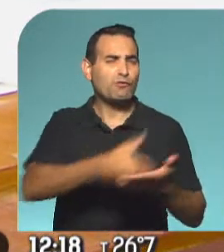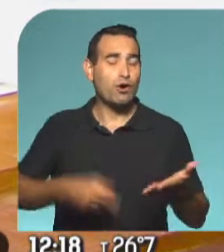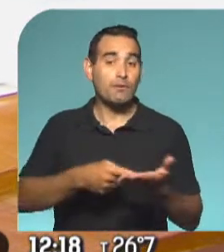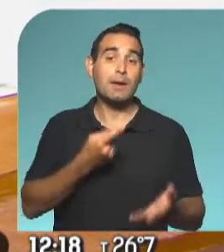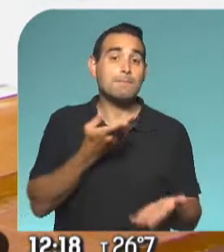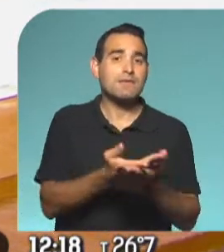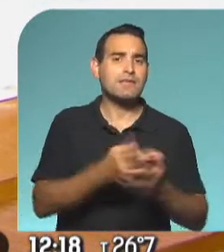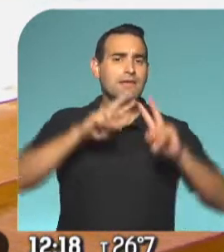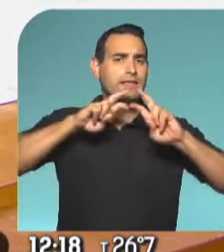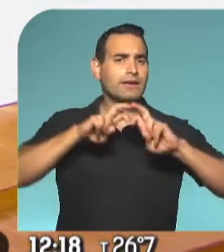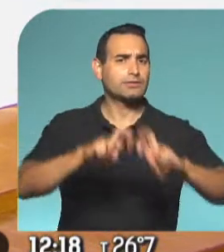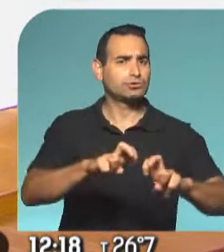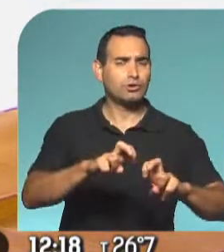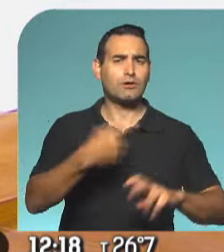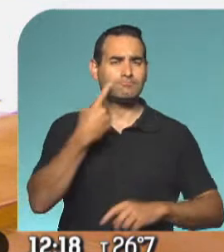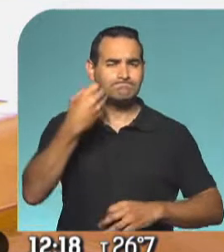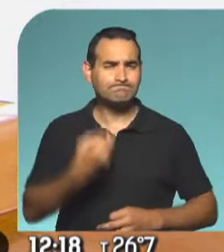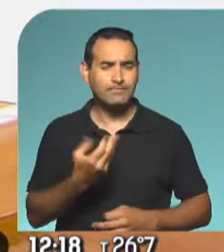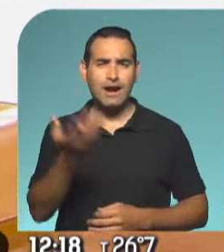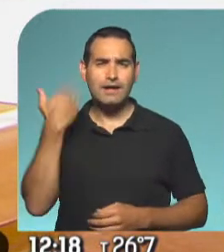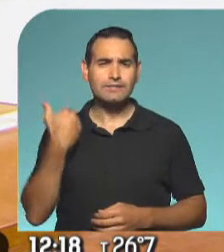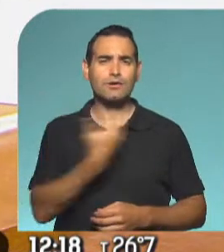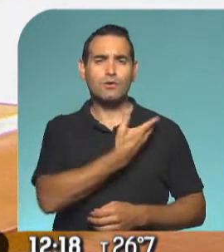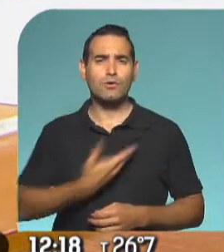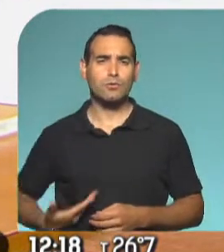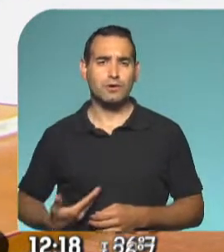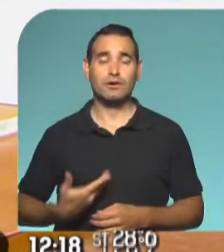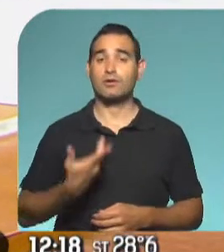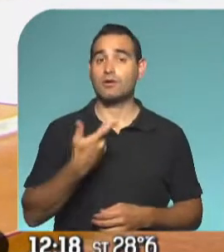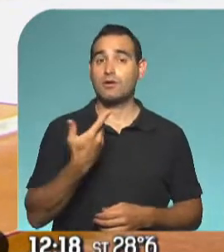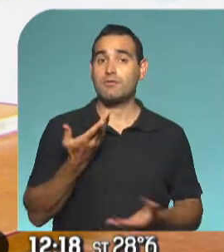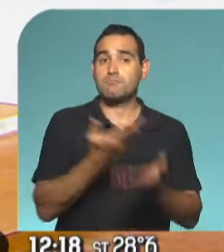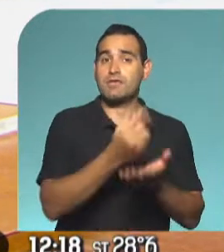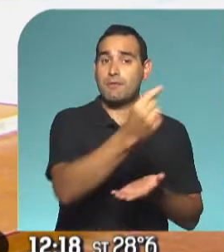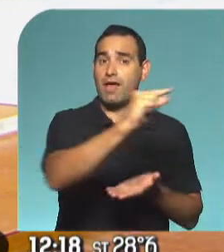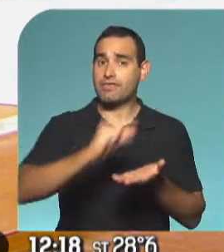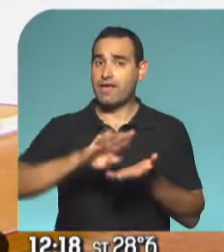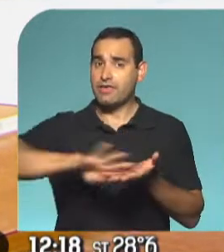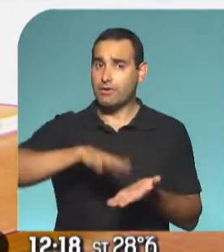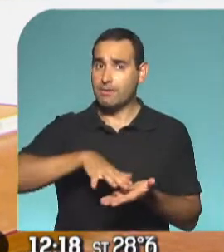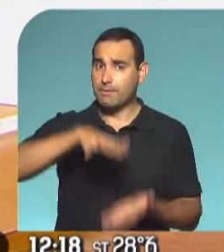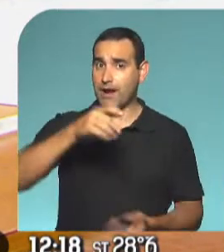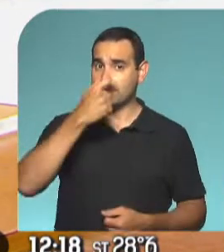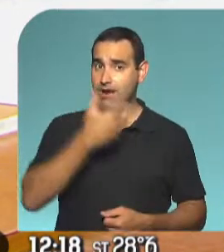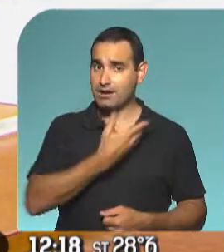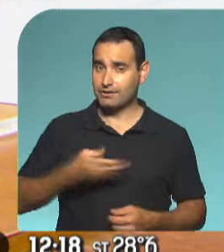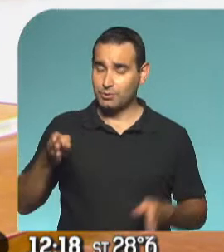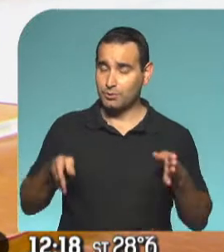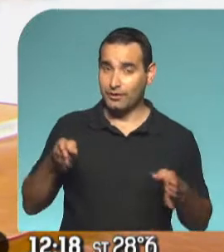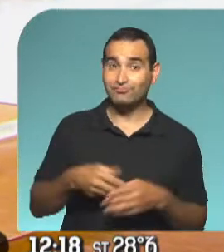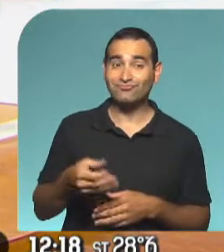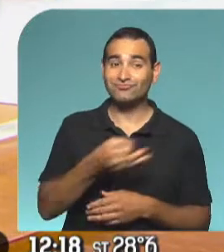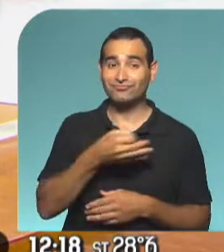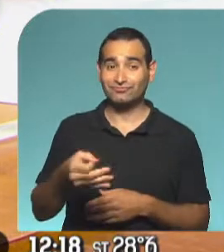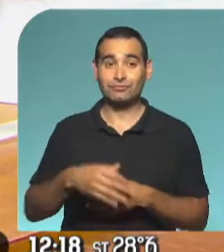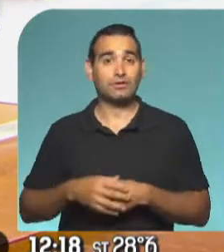una investigación sobre la legalidad o no del endeudamiento que tomó nuestro país durante la gestión de Mauricio Macri. Así es, Verónica, y